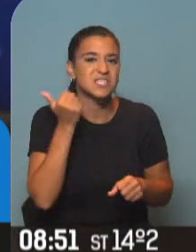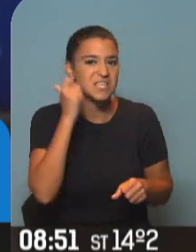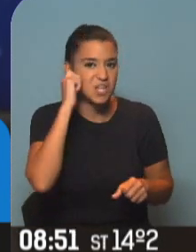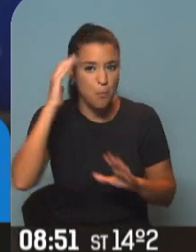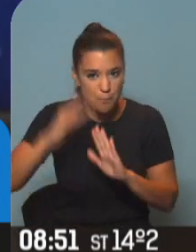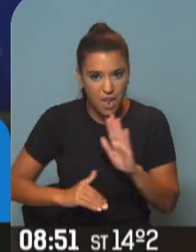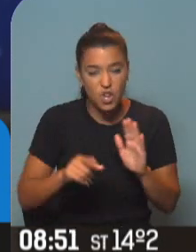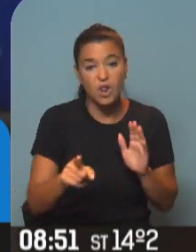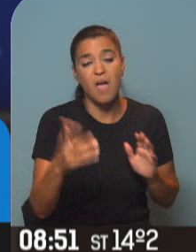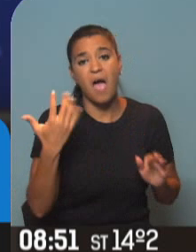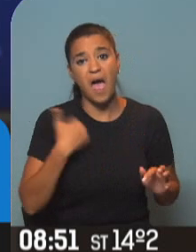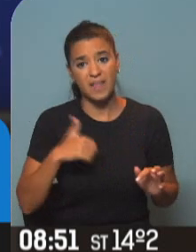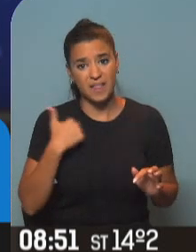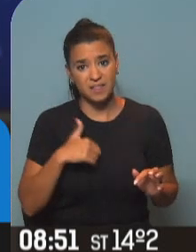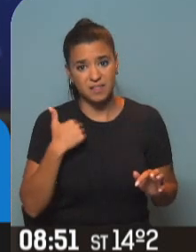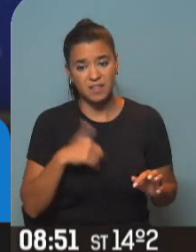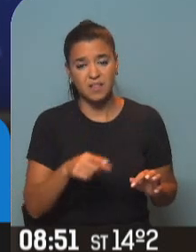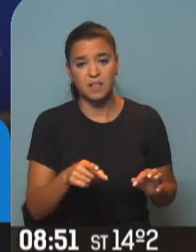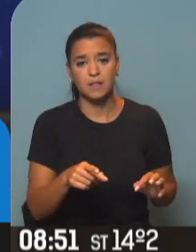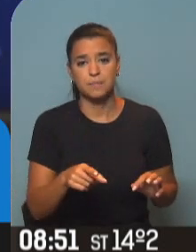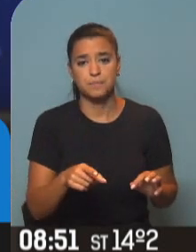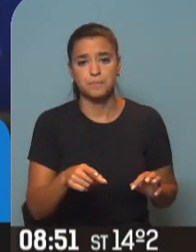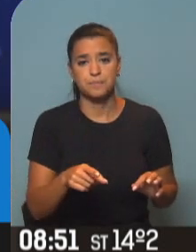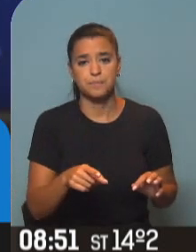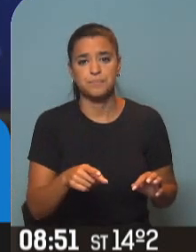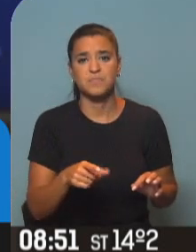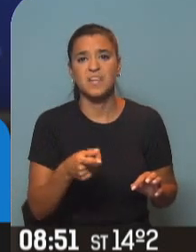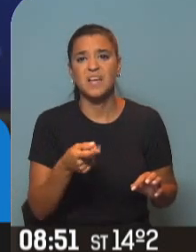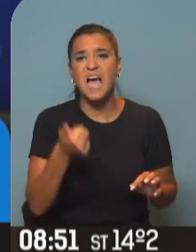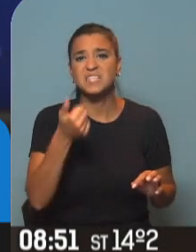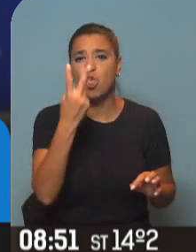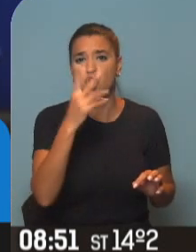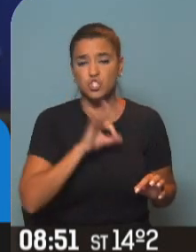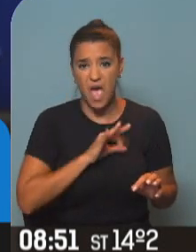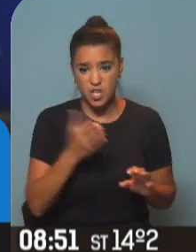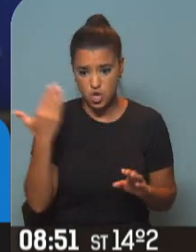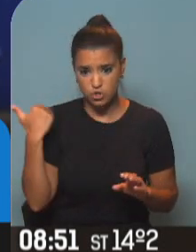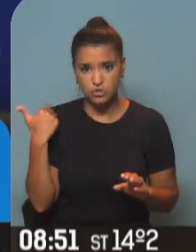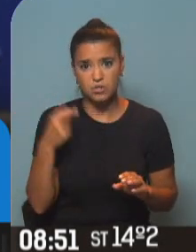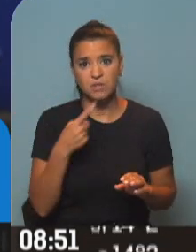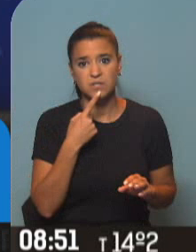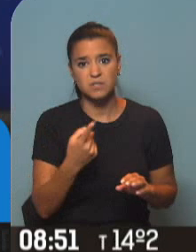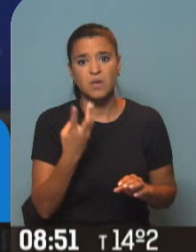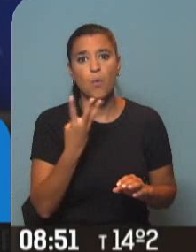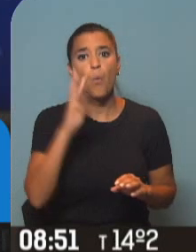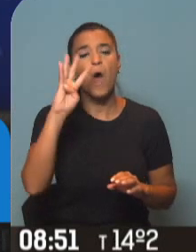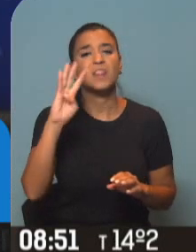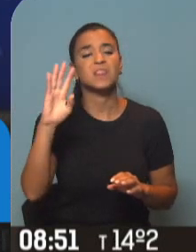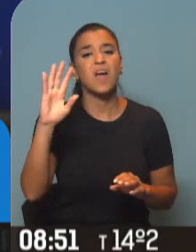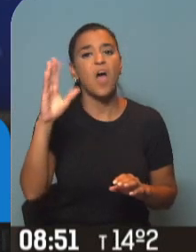la argentina y de hecho hace más casi dos años fue sede de la cuarta conferencia